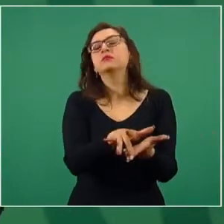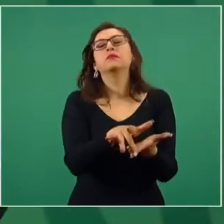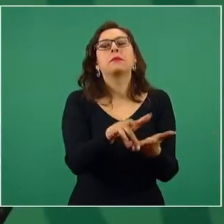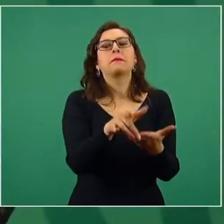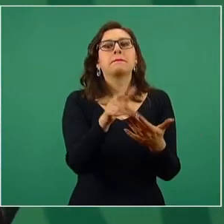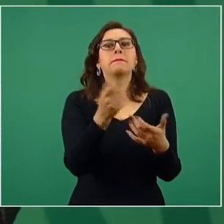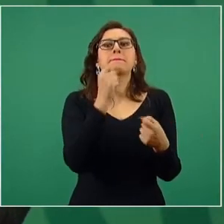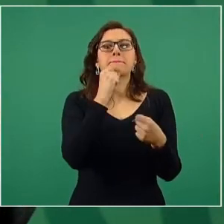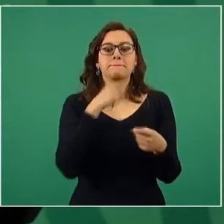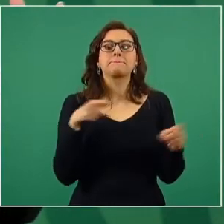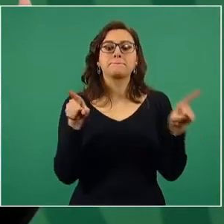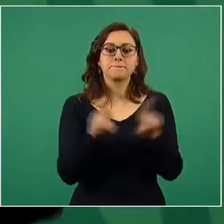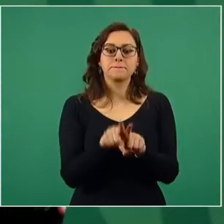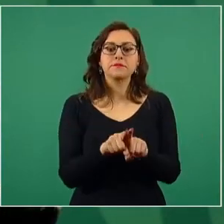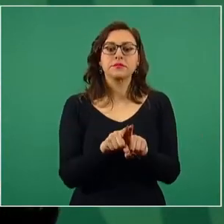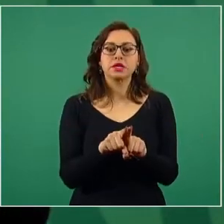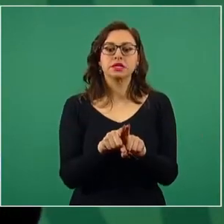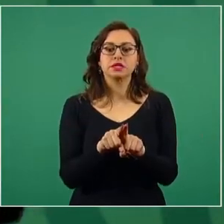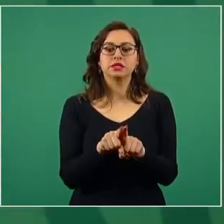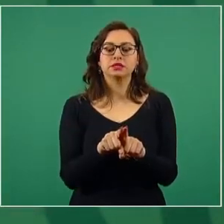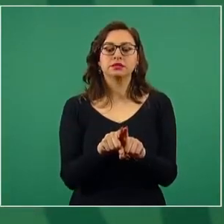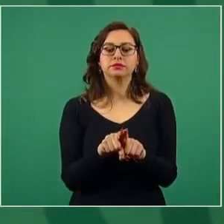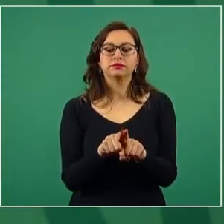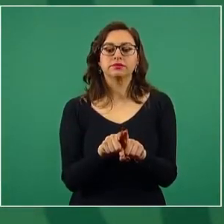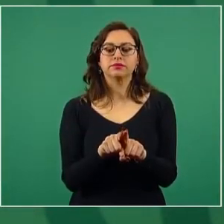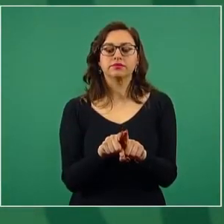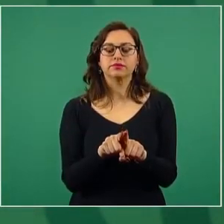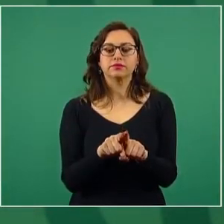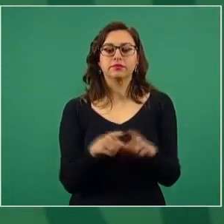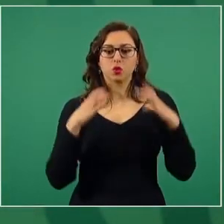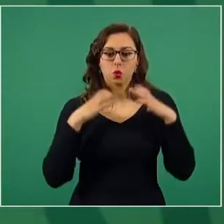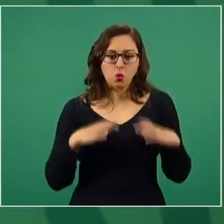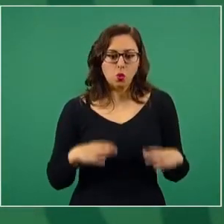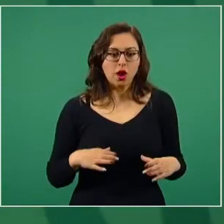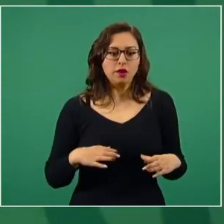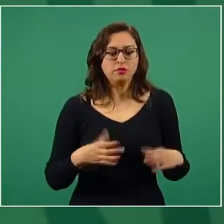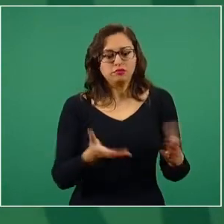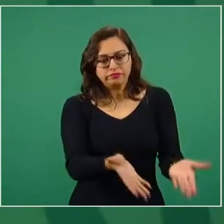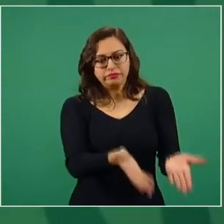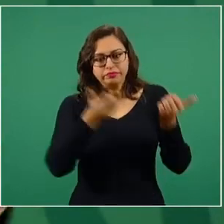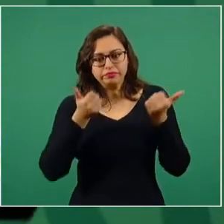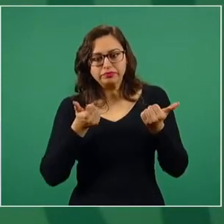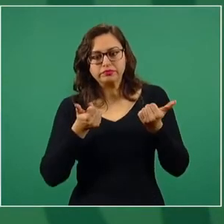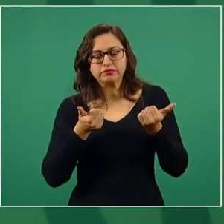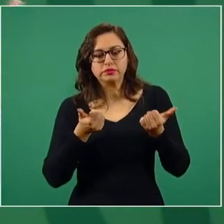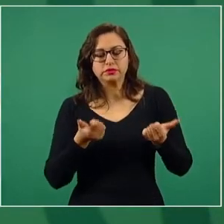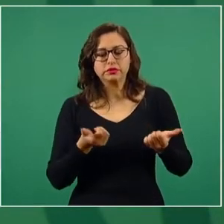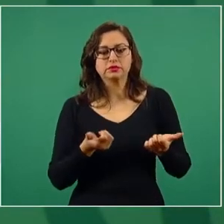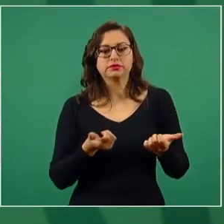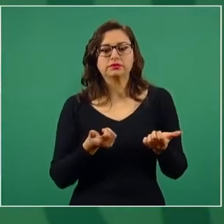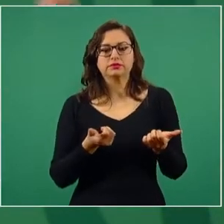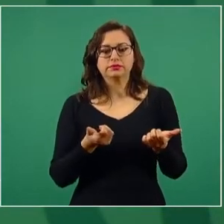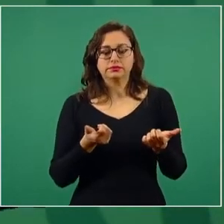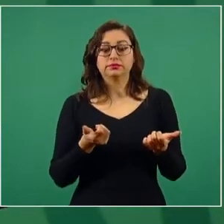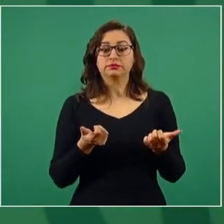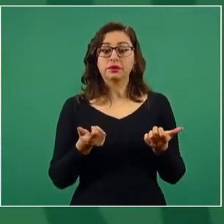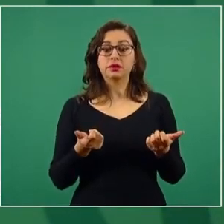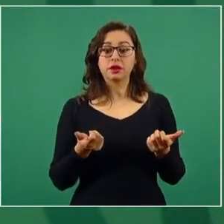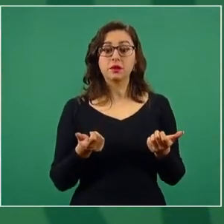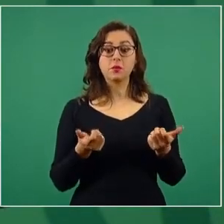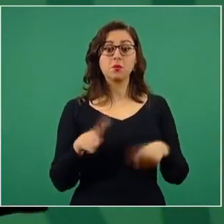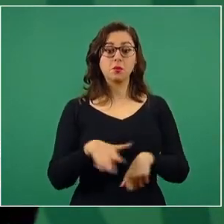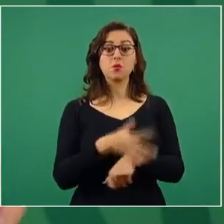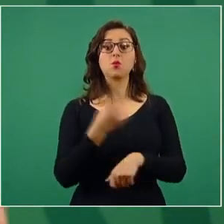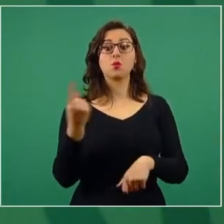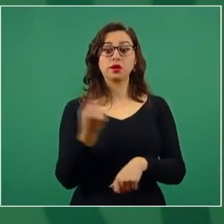también el que se rescate los cuerpos, porque se hizo una consulta